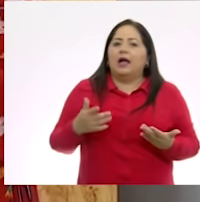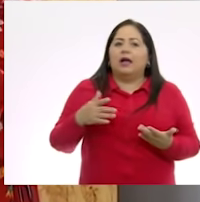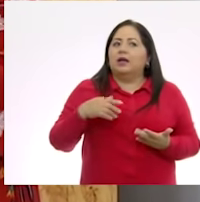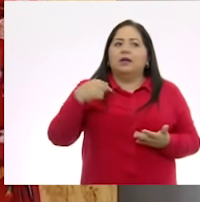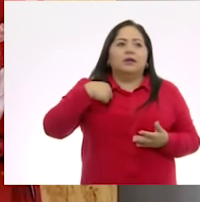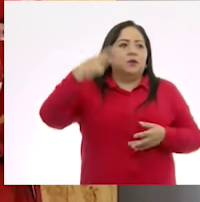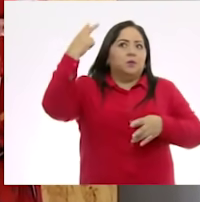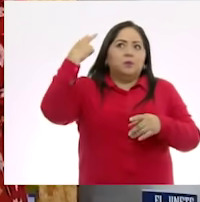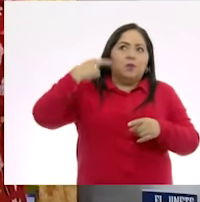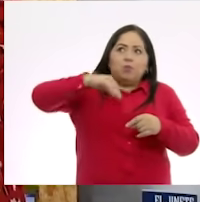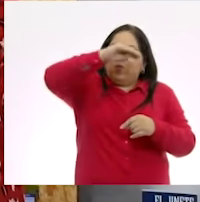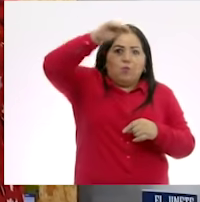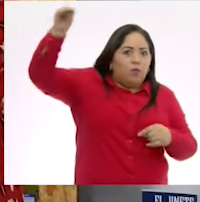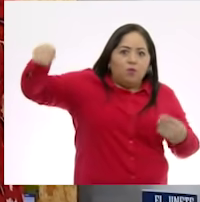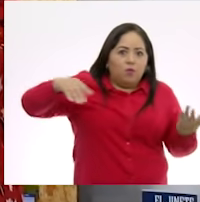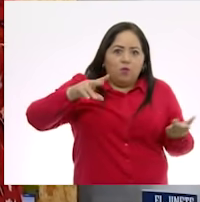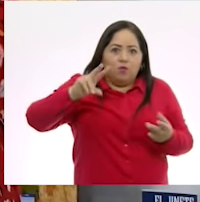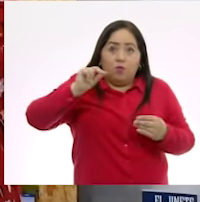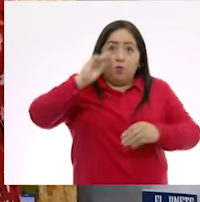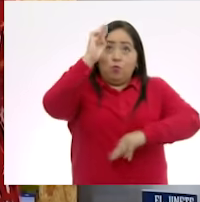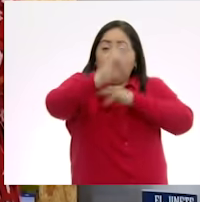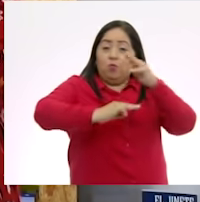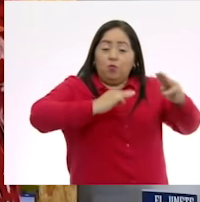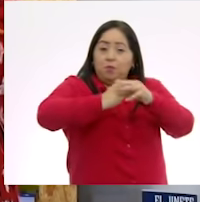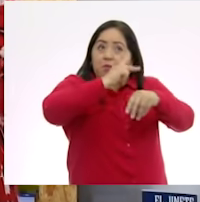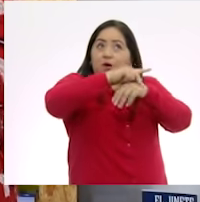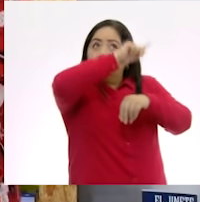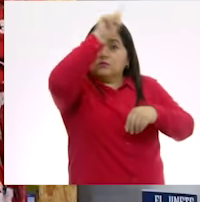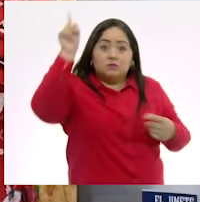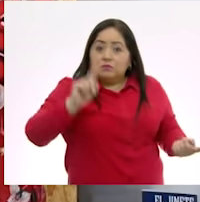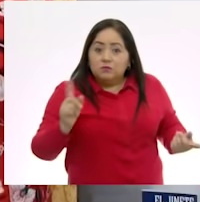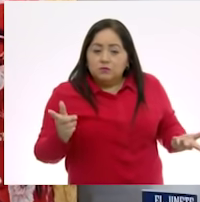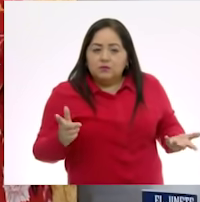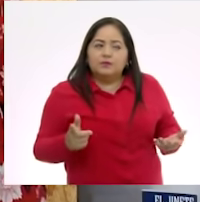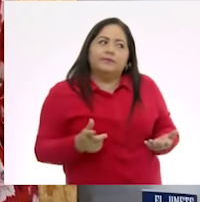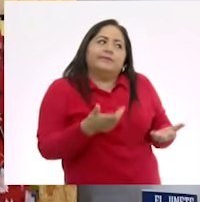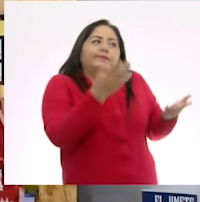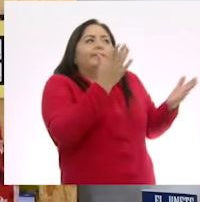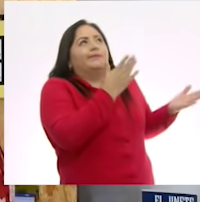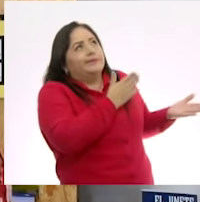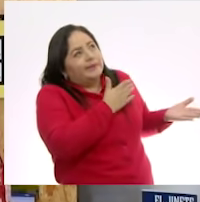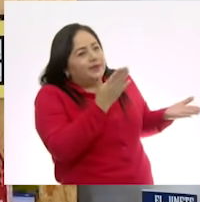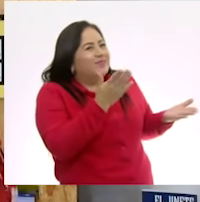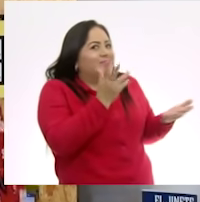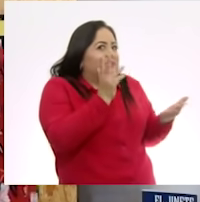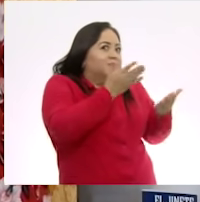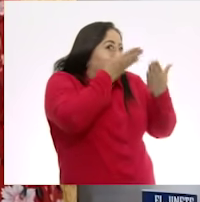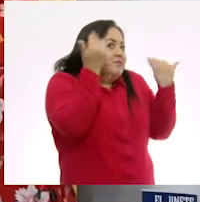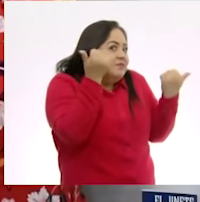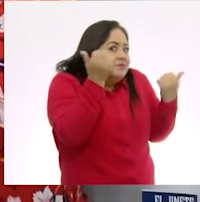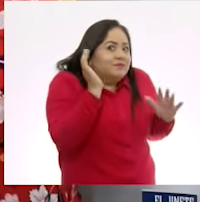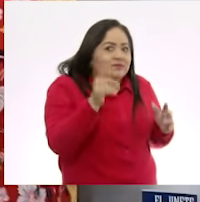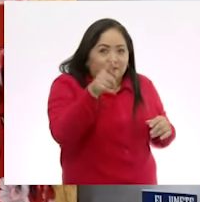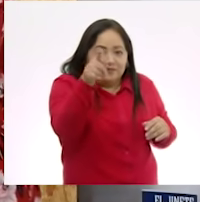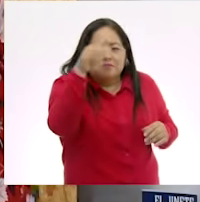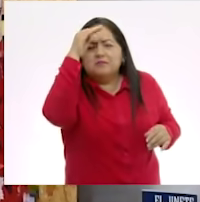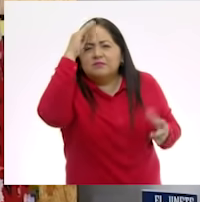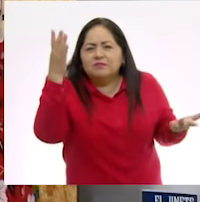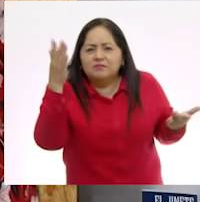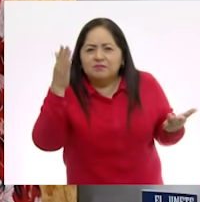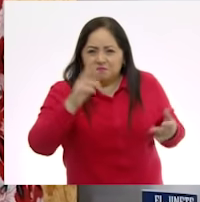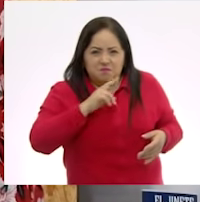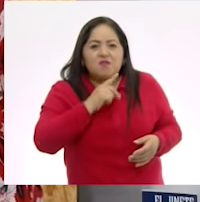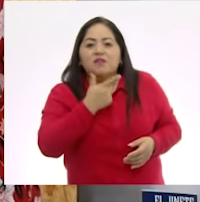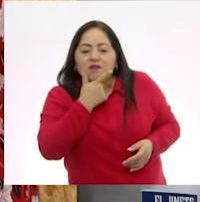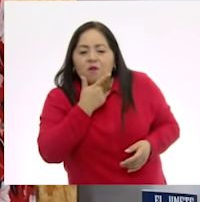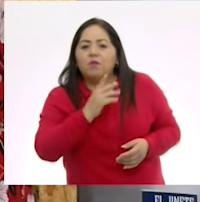viajar a todo el mundo? ¿No lo van a ver en todos los países? Bueno, no sé, ¿usted qué piensan? ¿Pero qué será, en